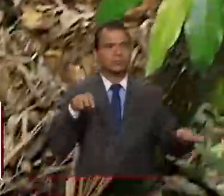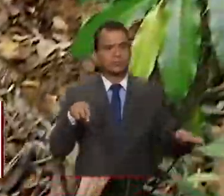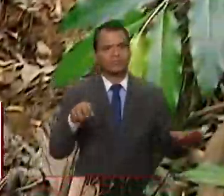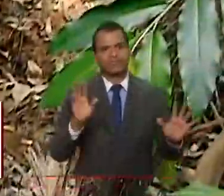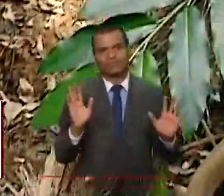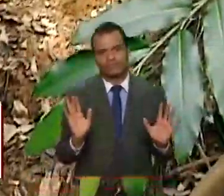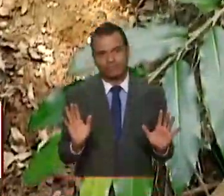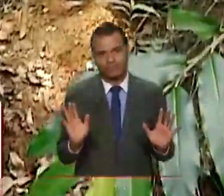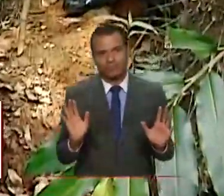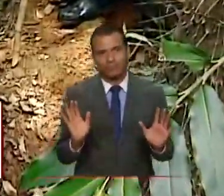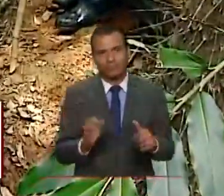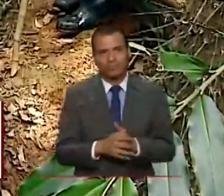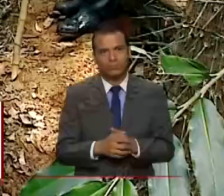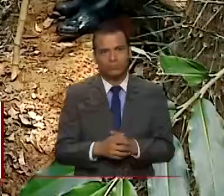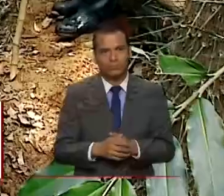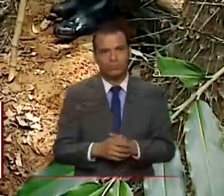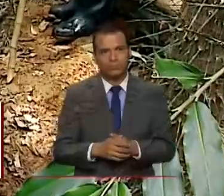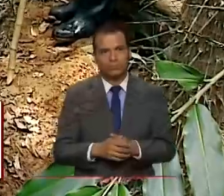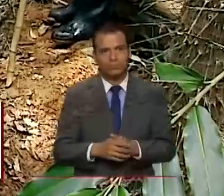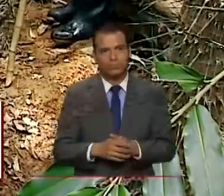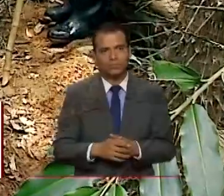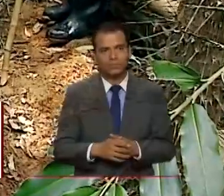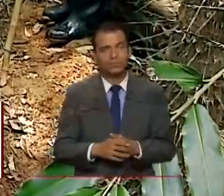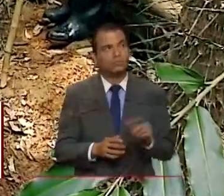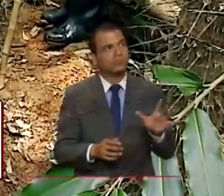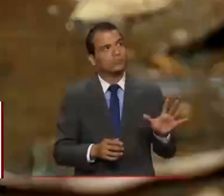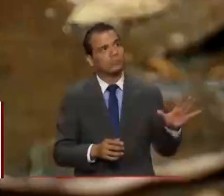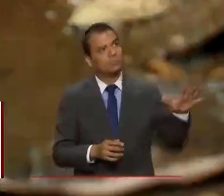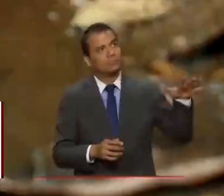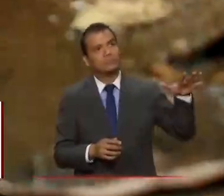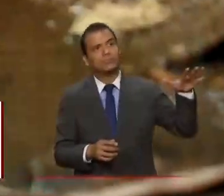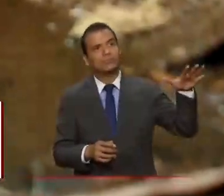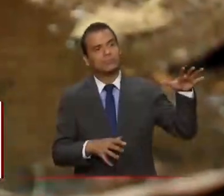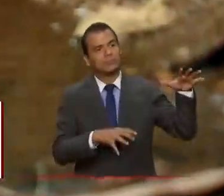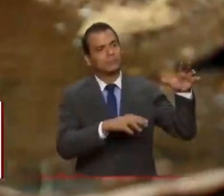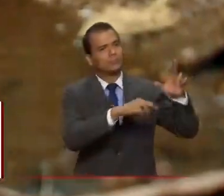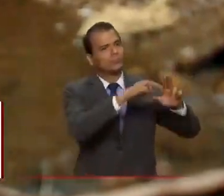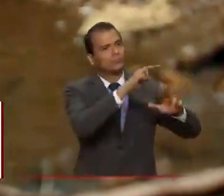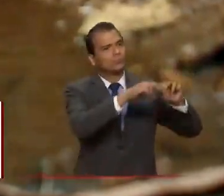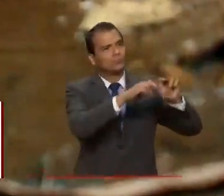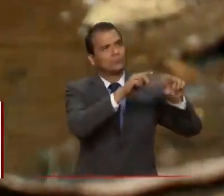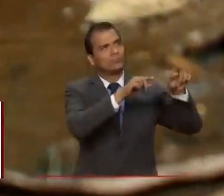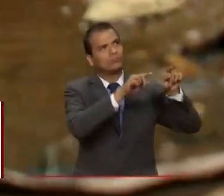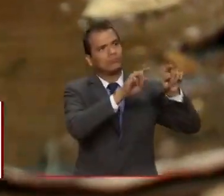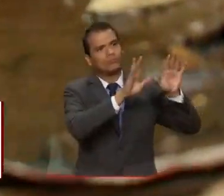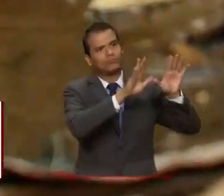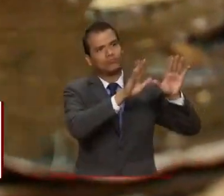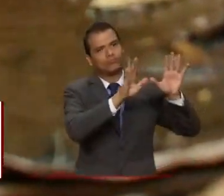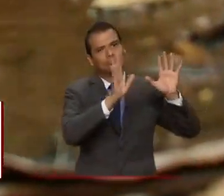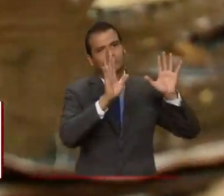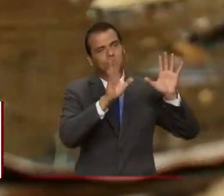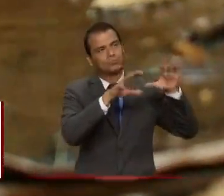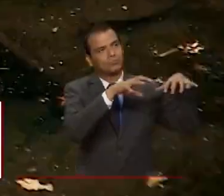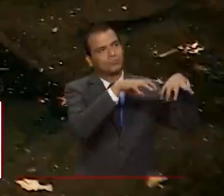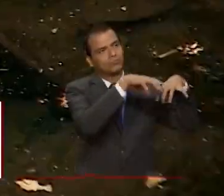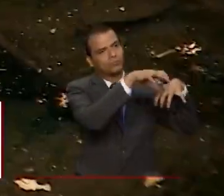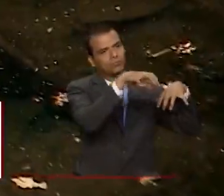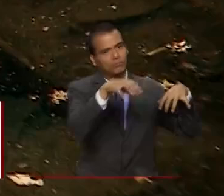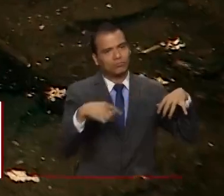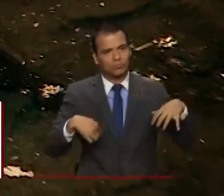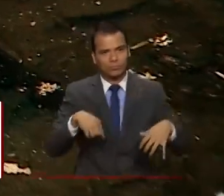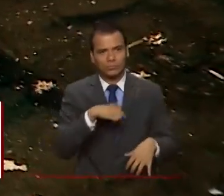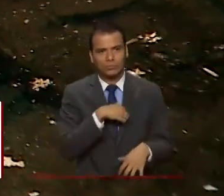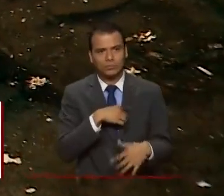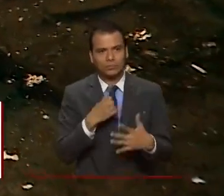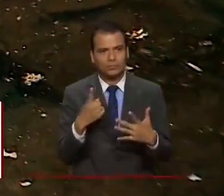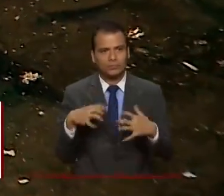con las construcciones que hay en la parte alta, en temporada de lluvia, digamos estos días que ha estado lloviendo, nos toca ahí mismo corra